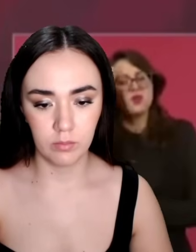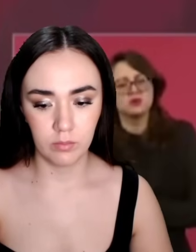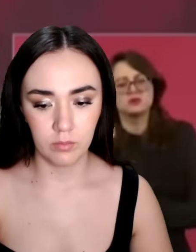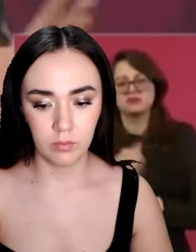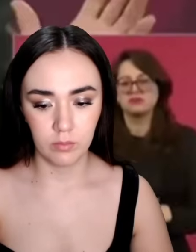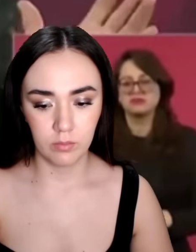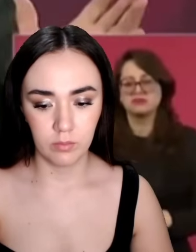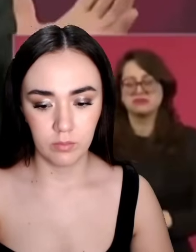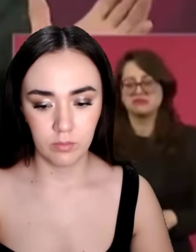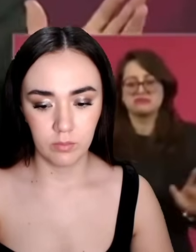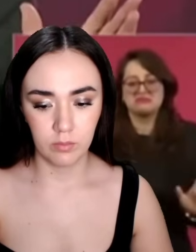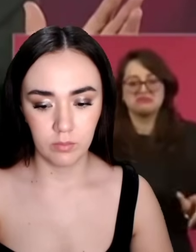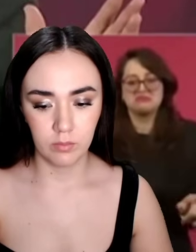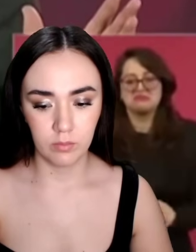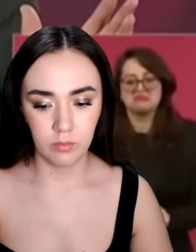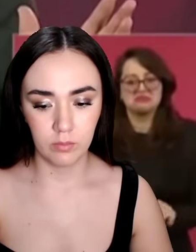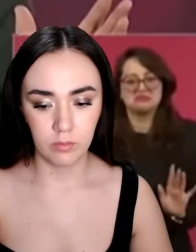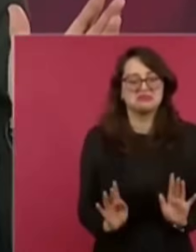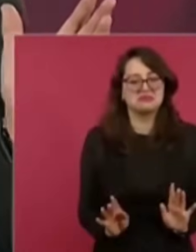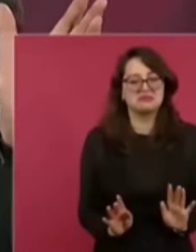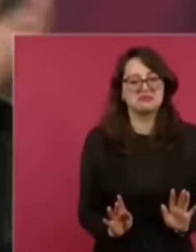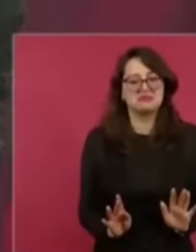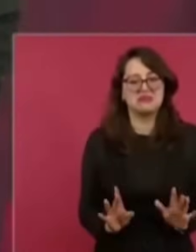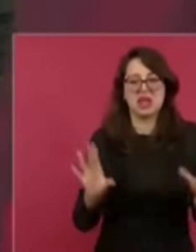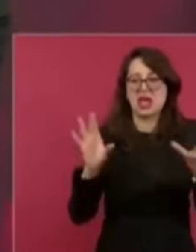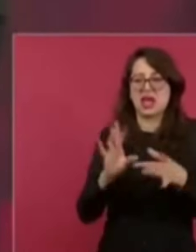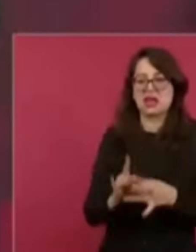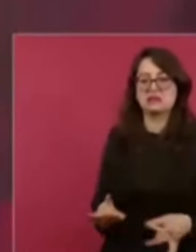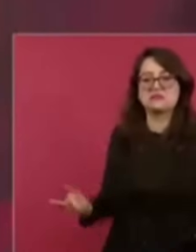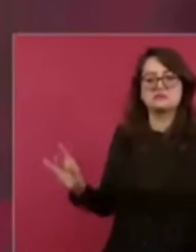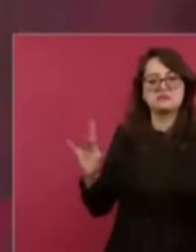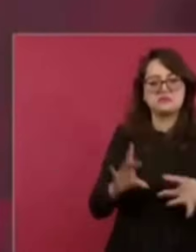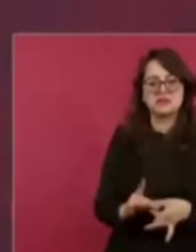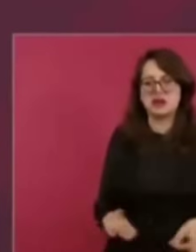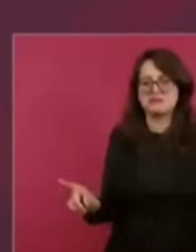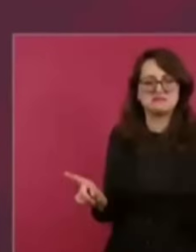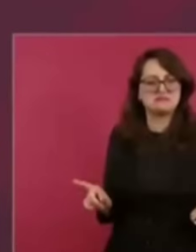Nada más eso es lo único que tienen que hacer. ¿Para qué van a ir a